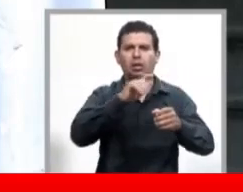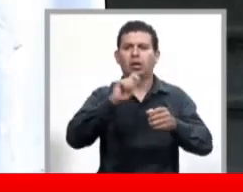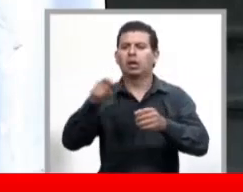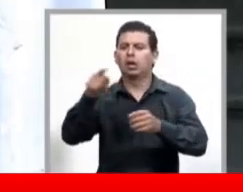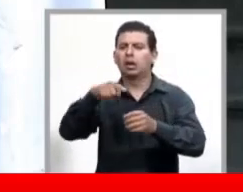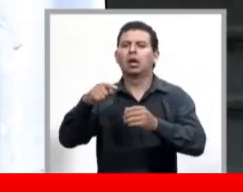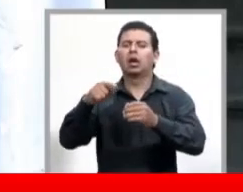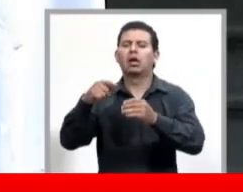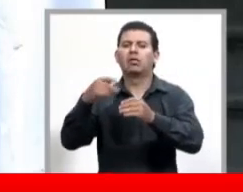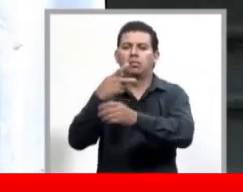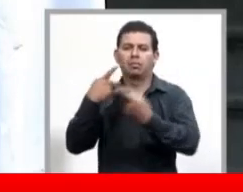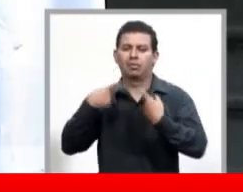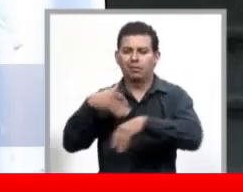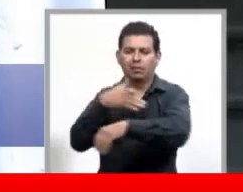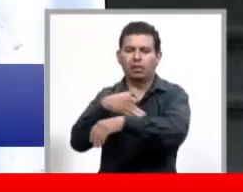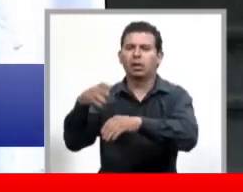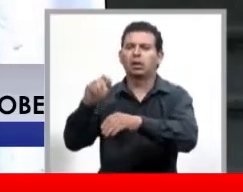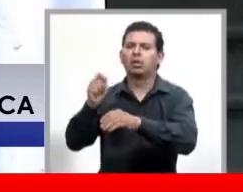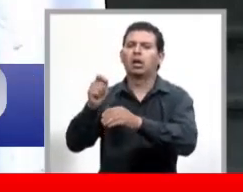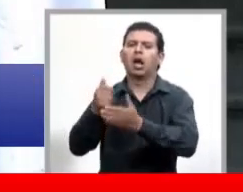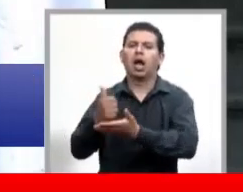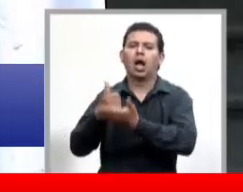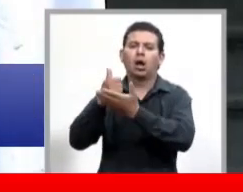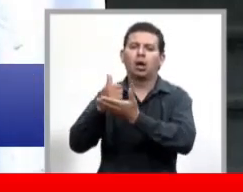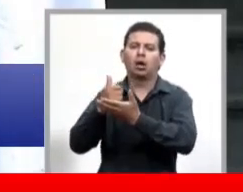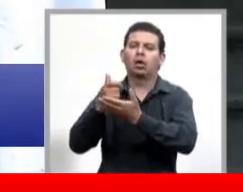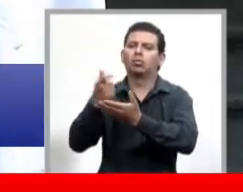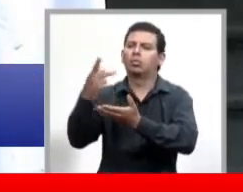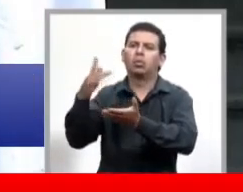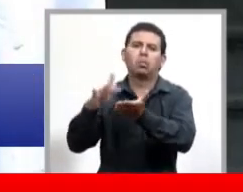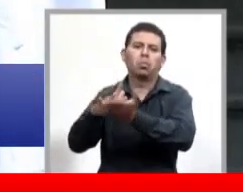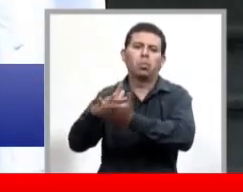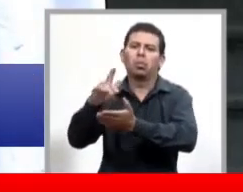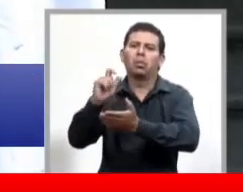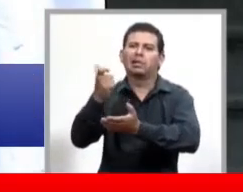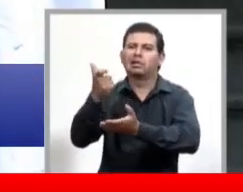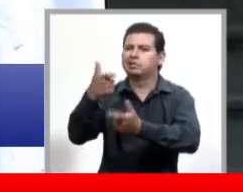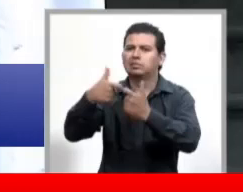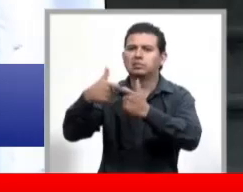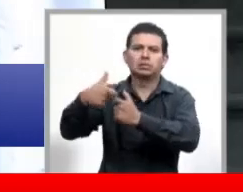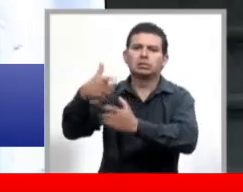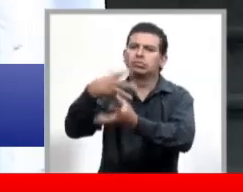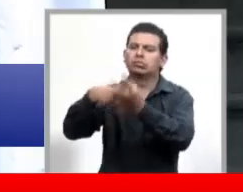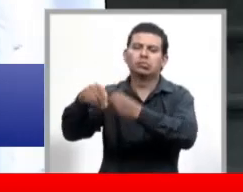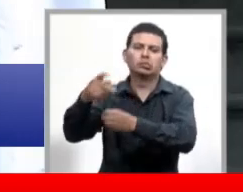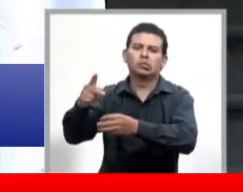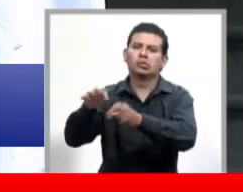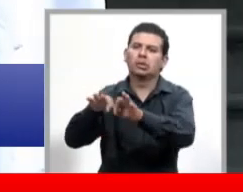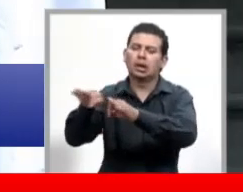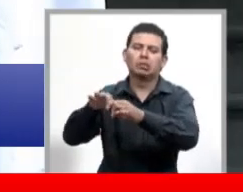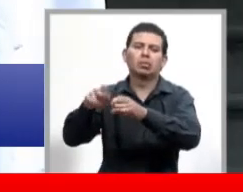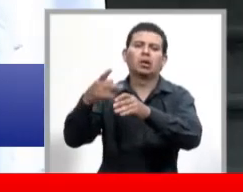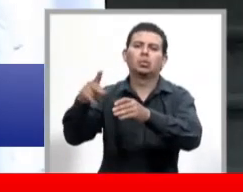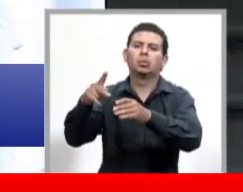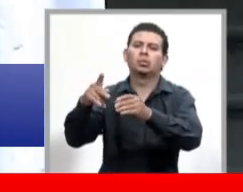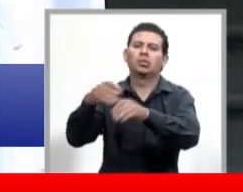económicos. Sin duda son fundamentales los apoyos económicos. Me parece que sí hay